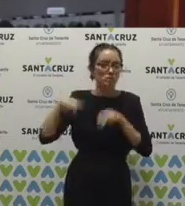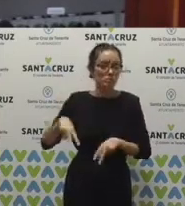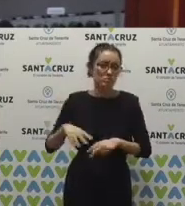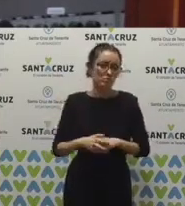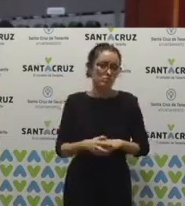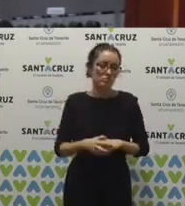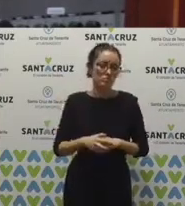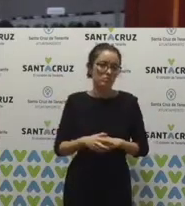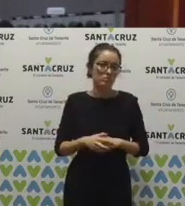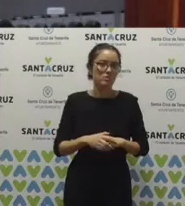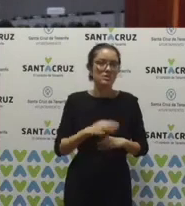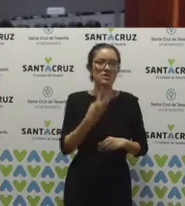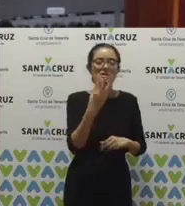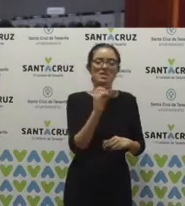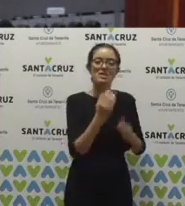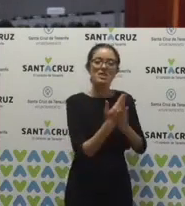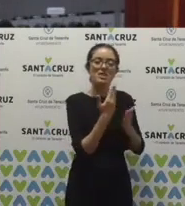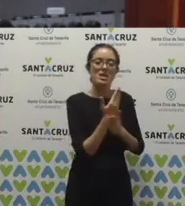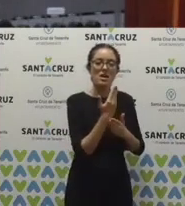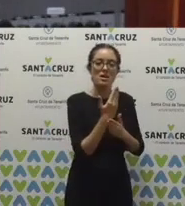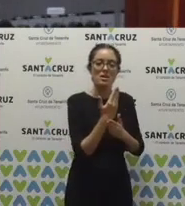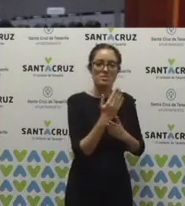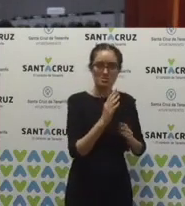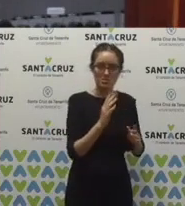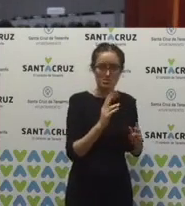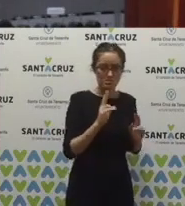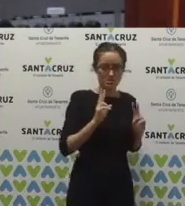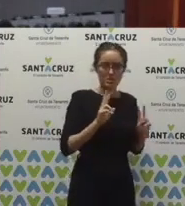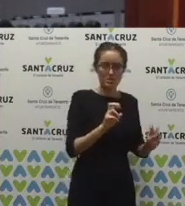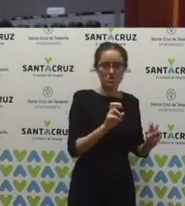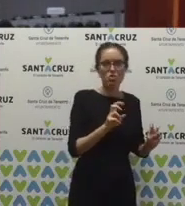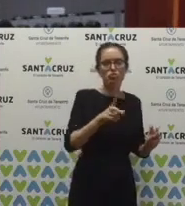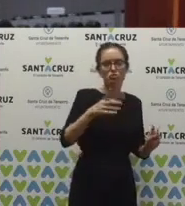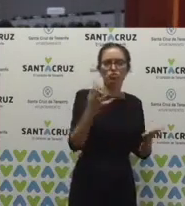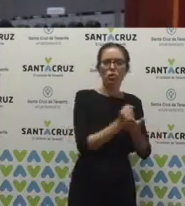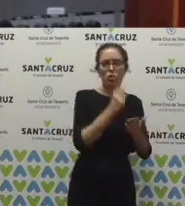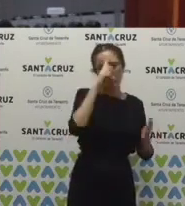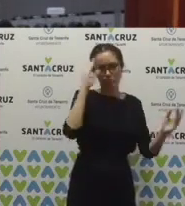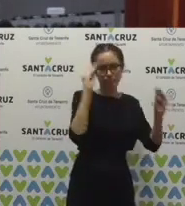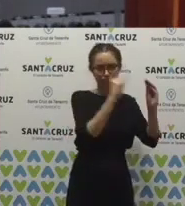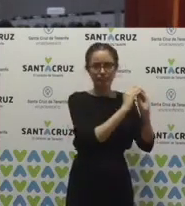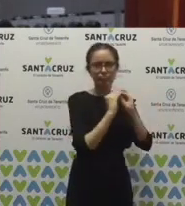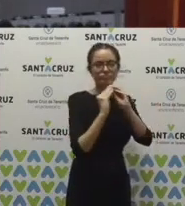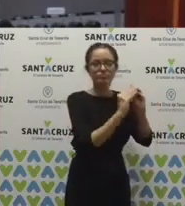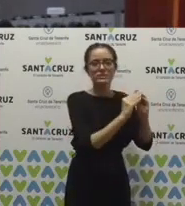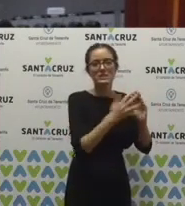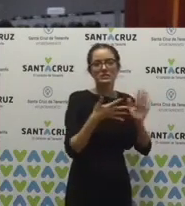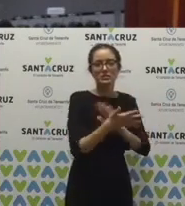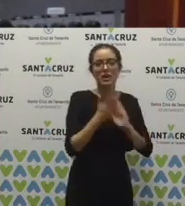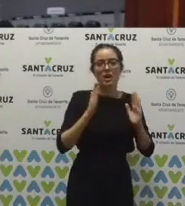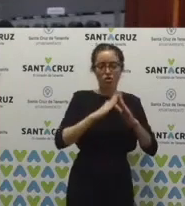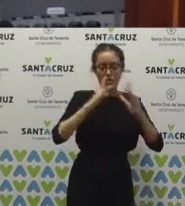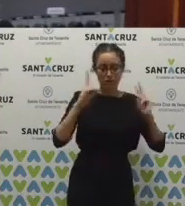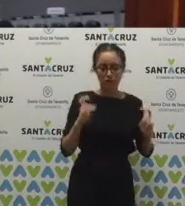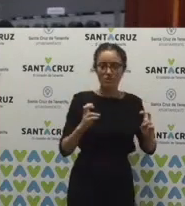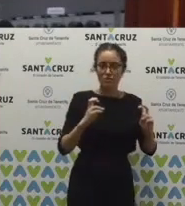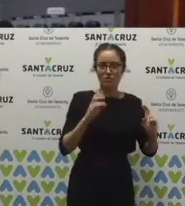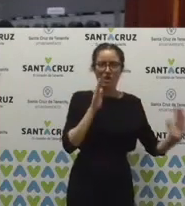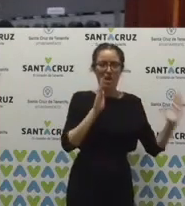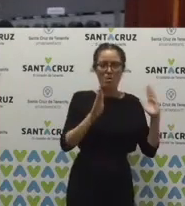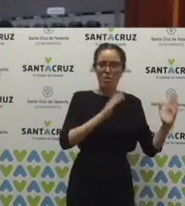30 días con el acuerdo de todos los que estamos aquí digamos que las fases más duras del confinamiento no era viable